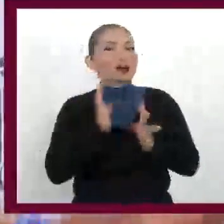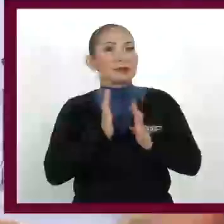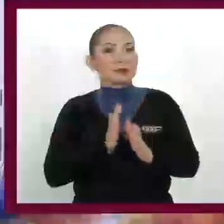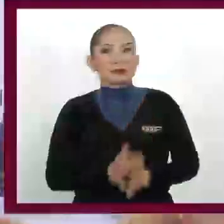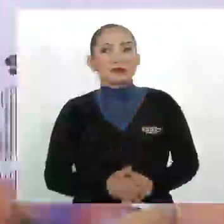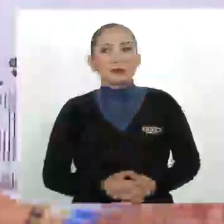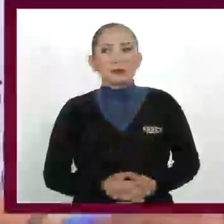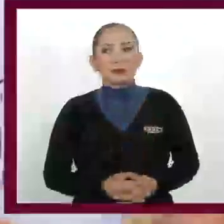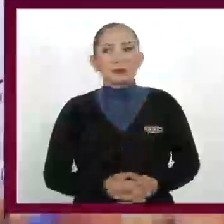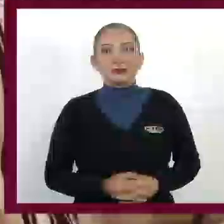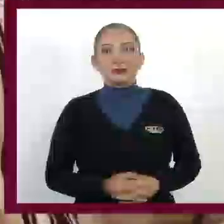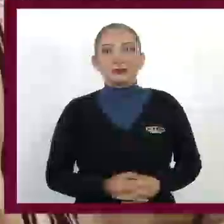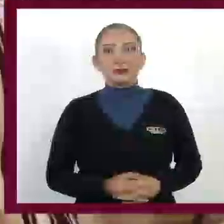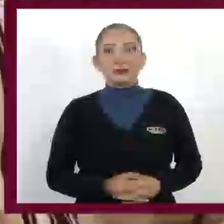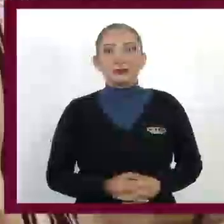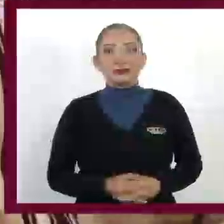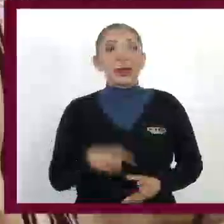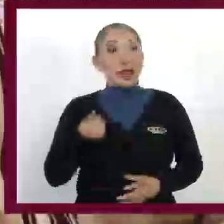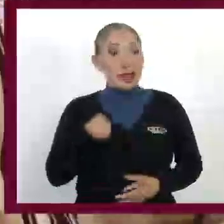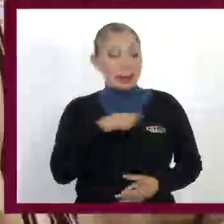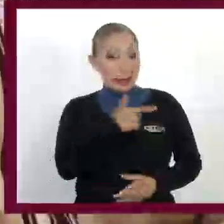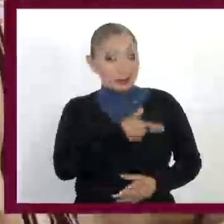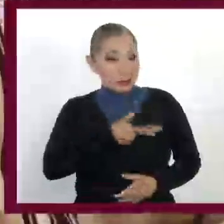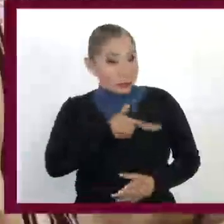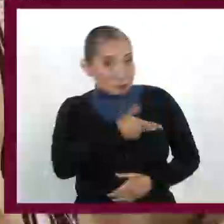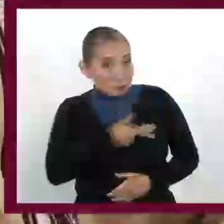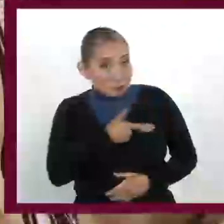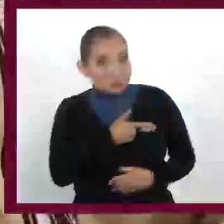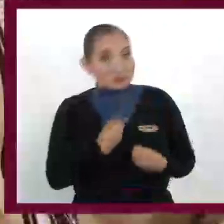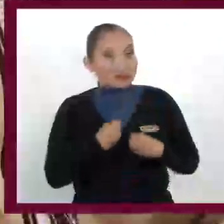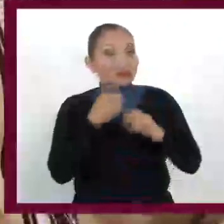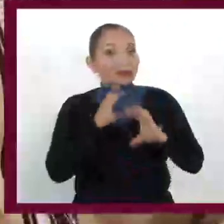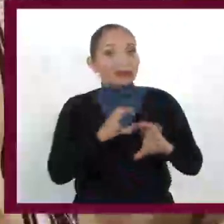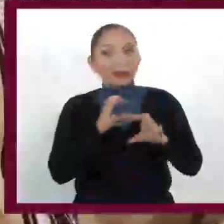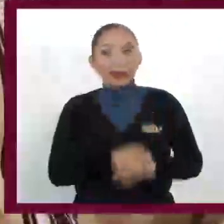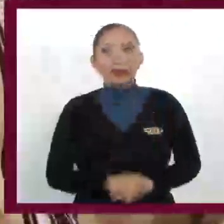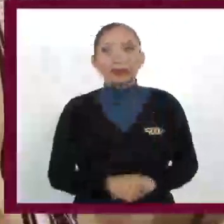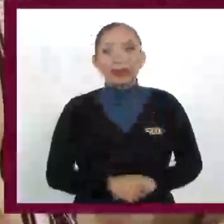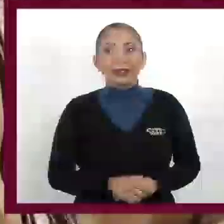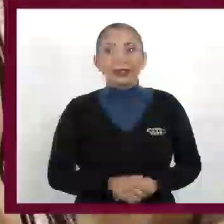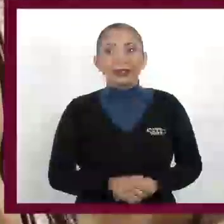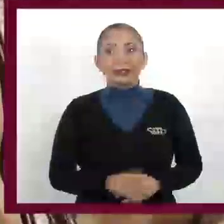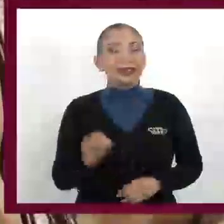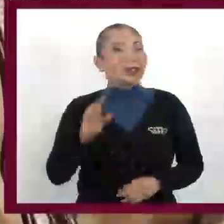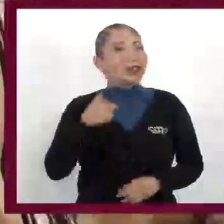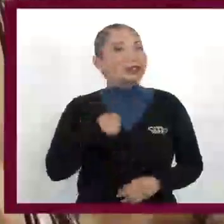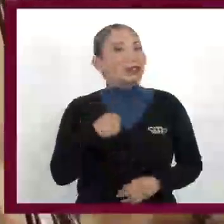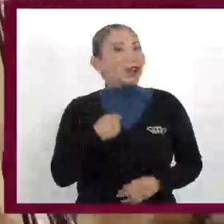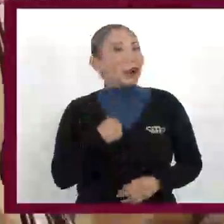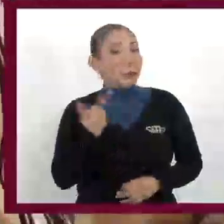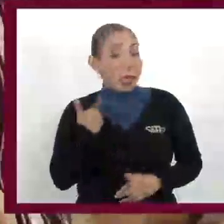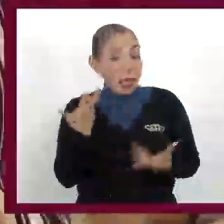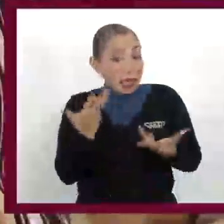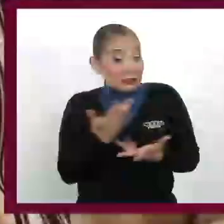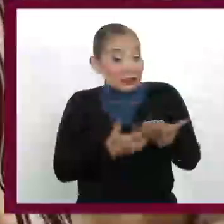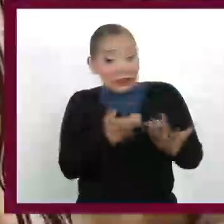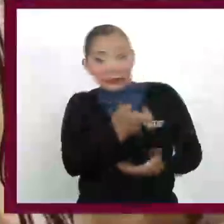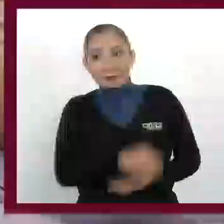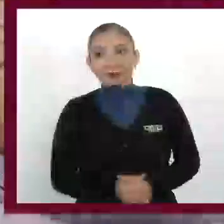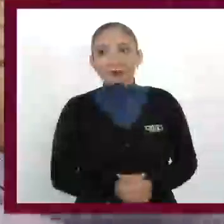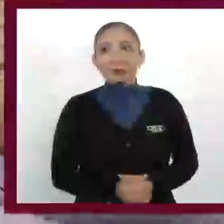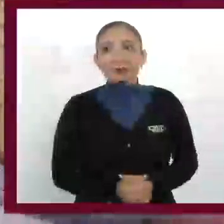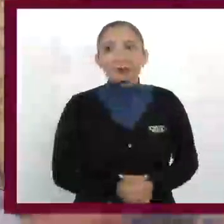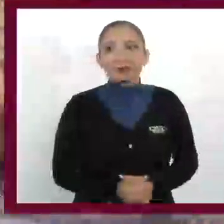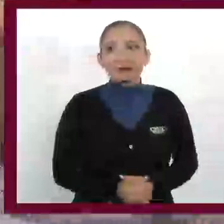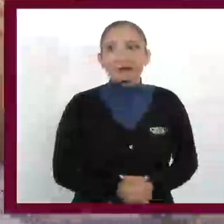real. A mí me gusta vivir para cantar, pero no porque yo haya sido hecha para